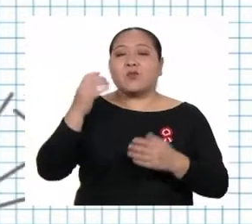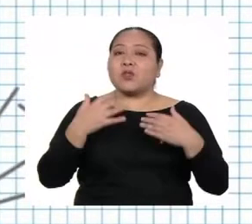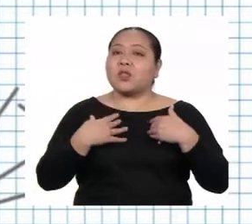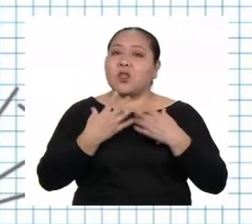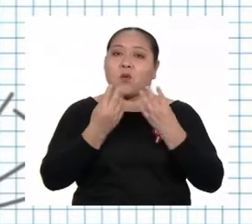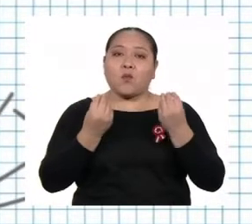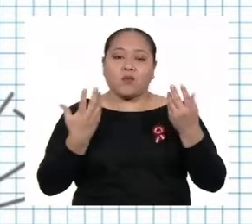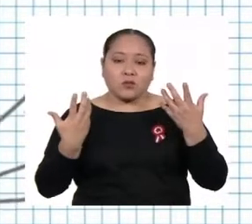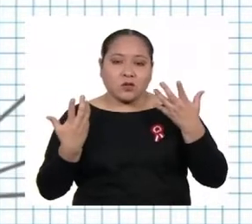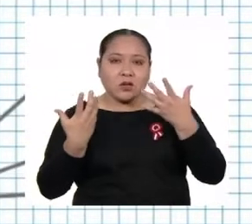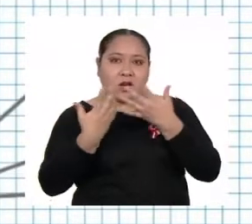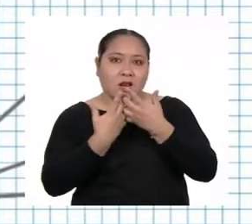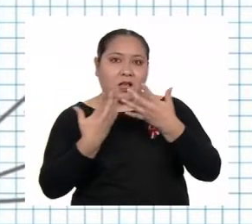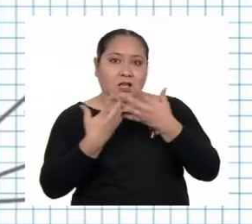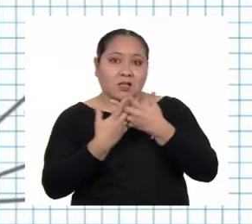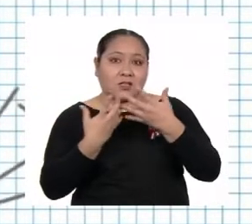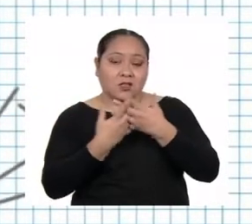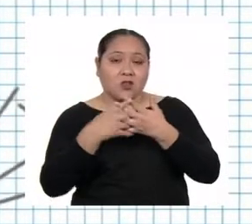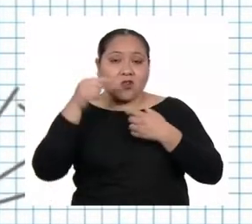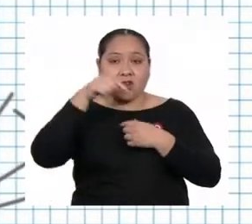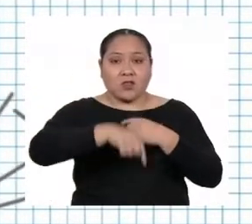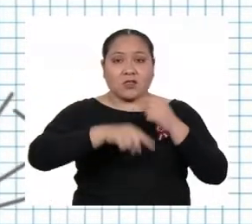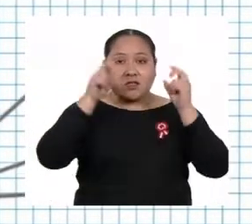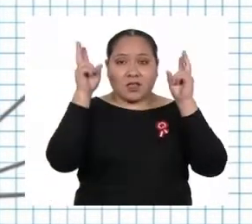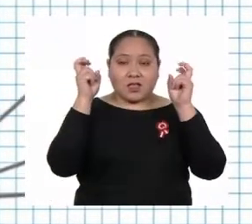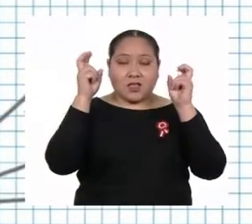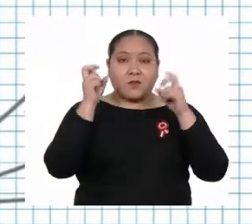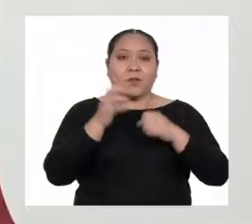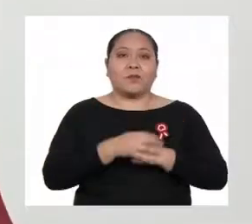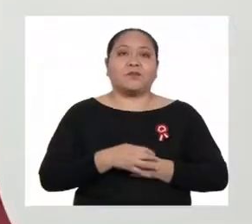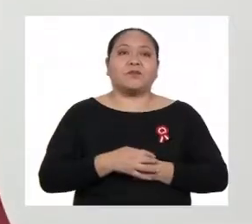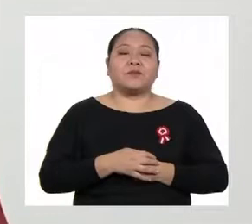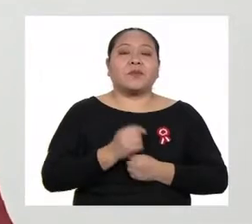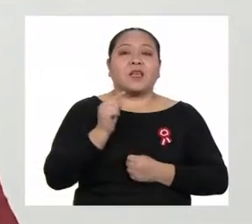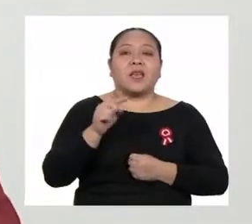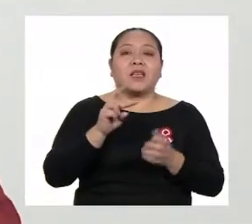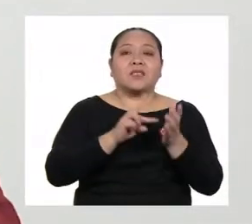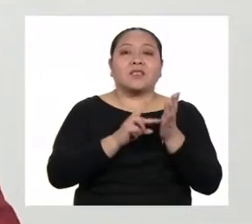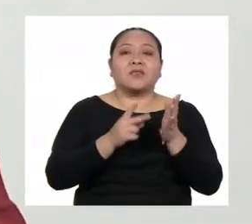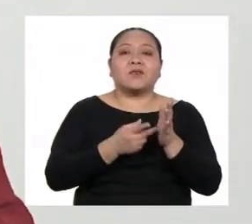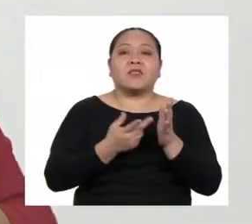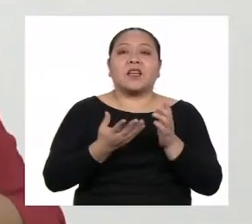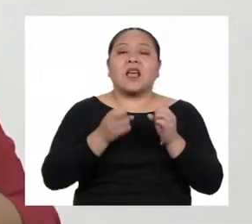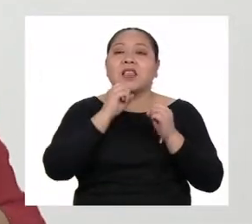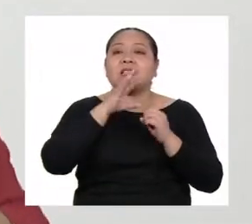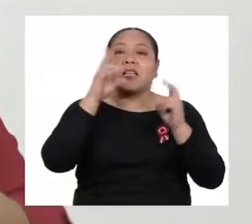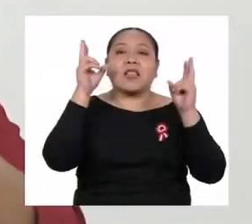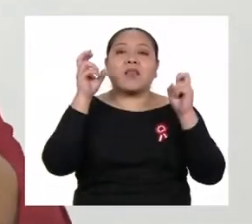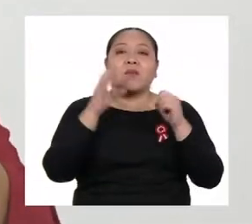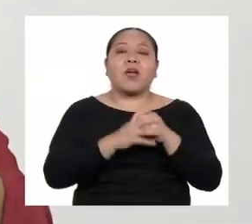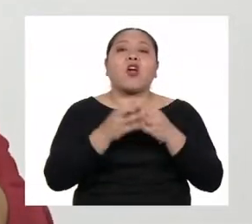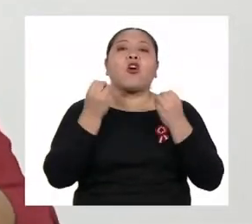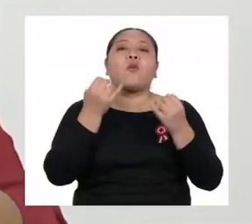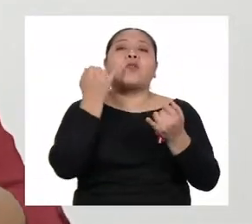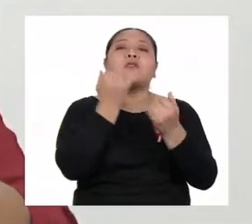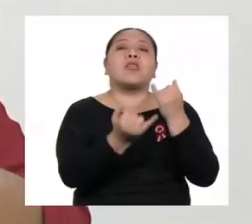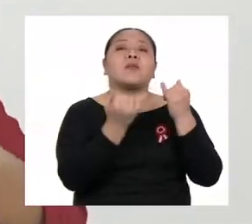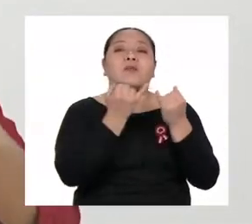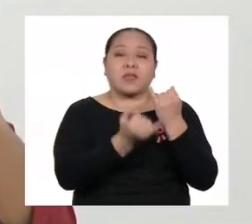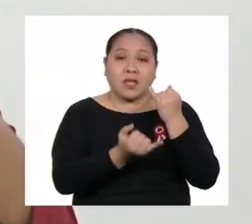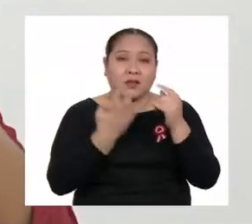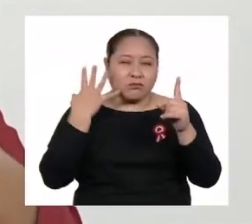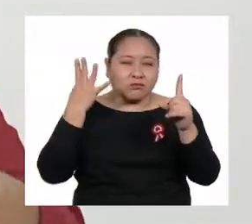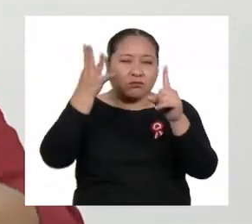mucha relación con nuestro tema del día, que es acerca de cómo culminar